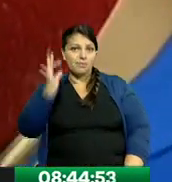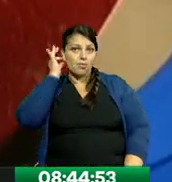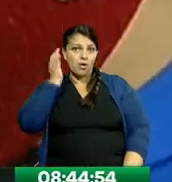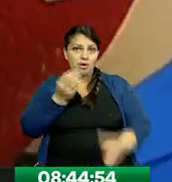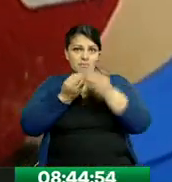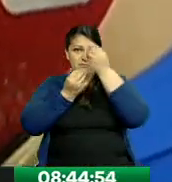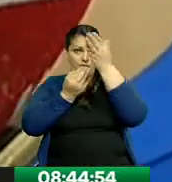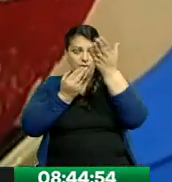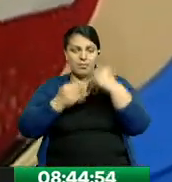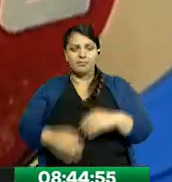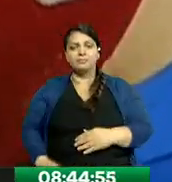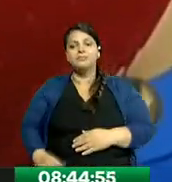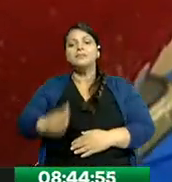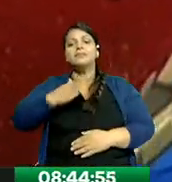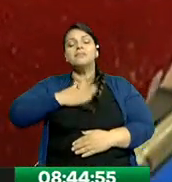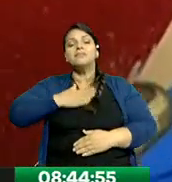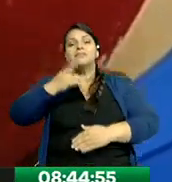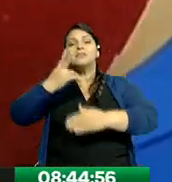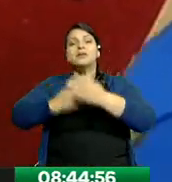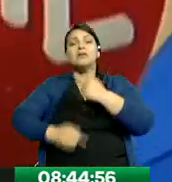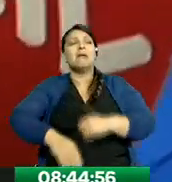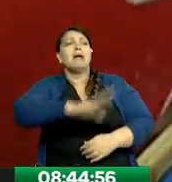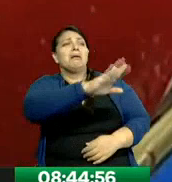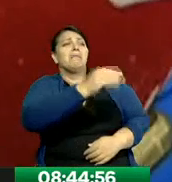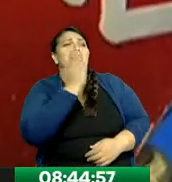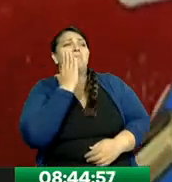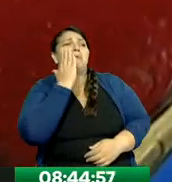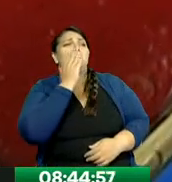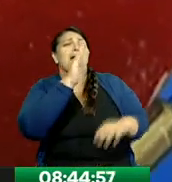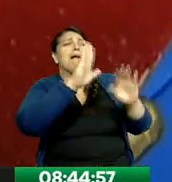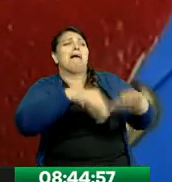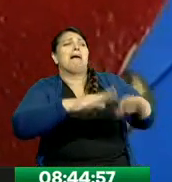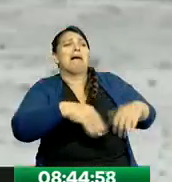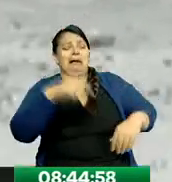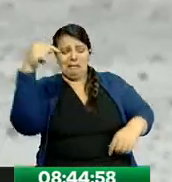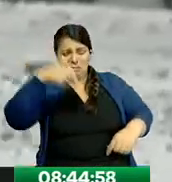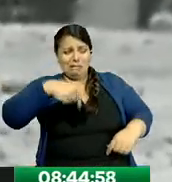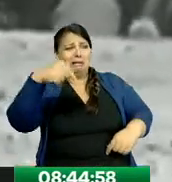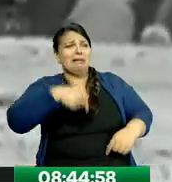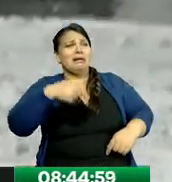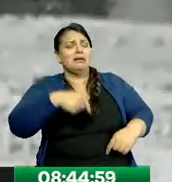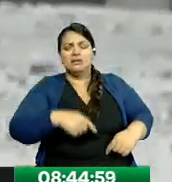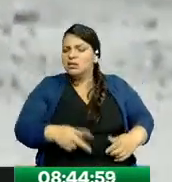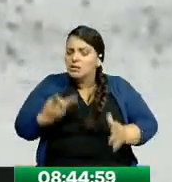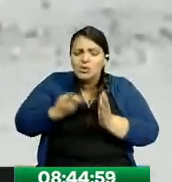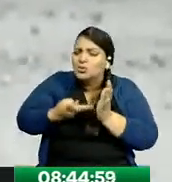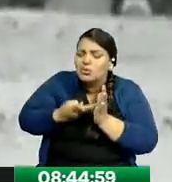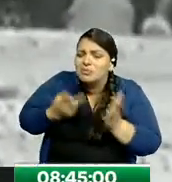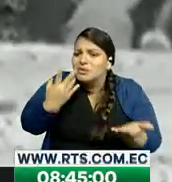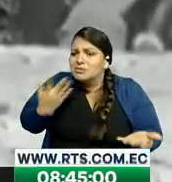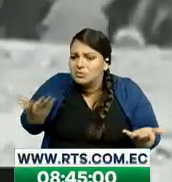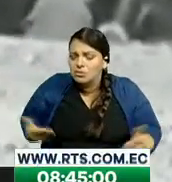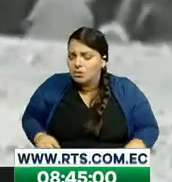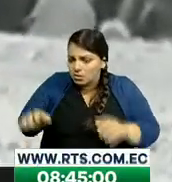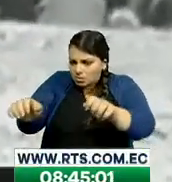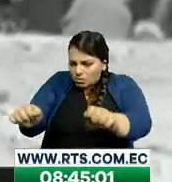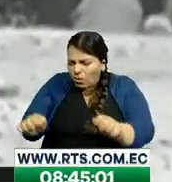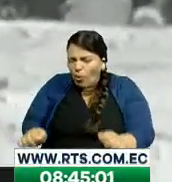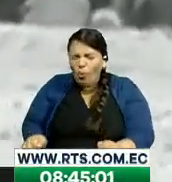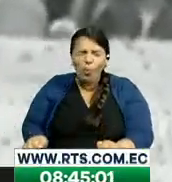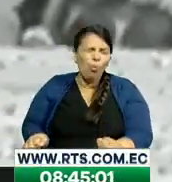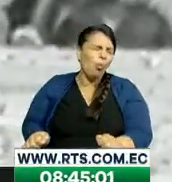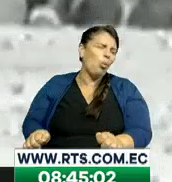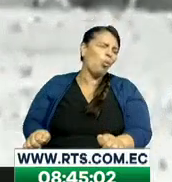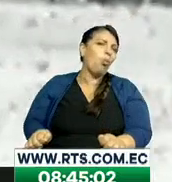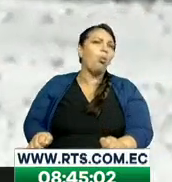un perro. Y yo le digo, ¿qué pasa? Asustada. Pues y le bajó el torcito y le había mordido